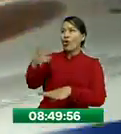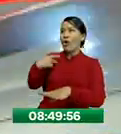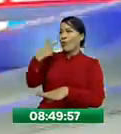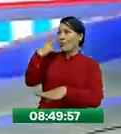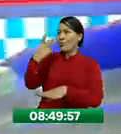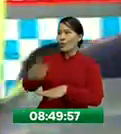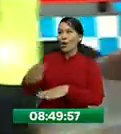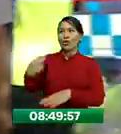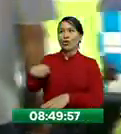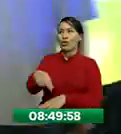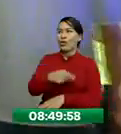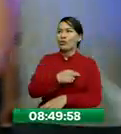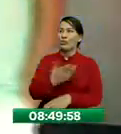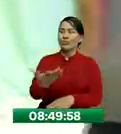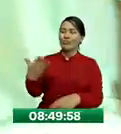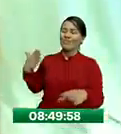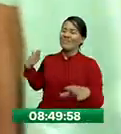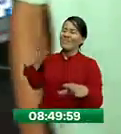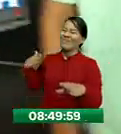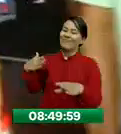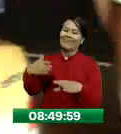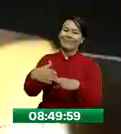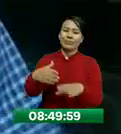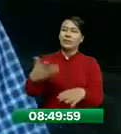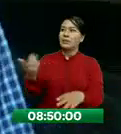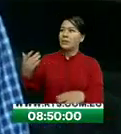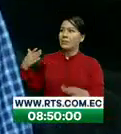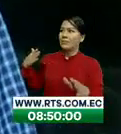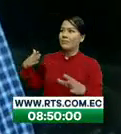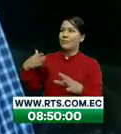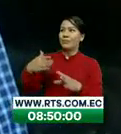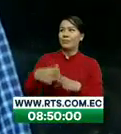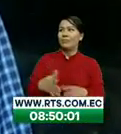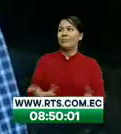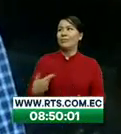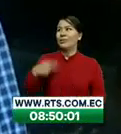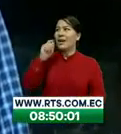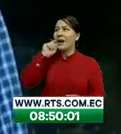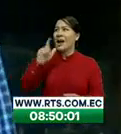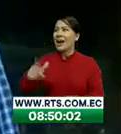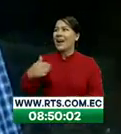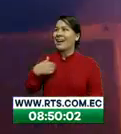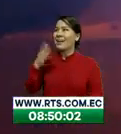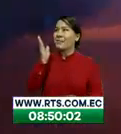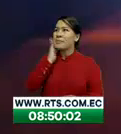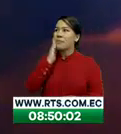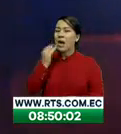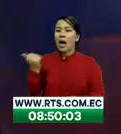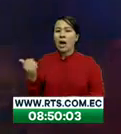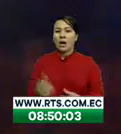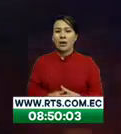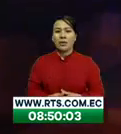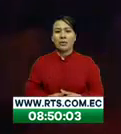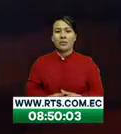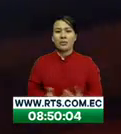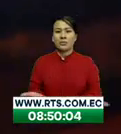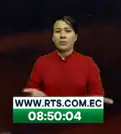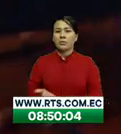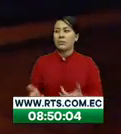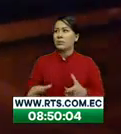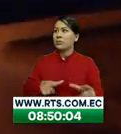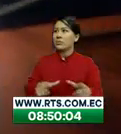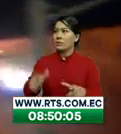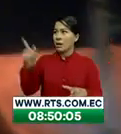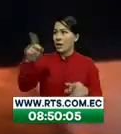vio a nosotros. Entonces se fue largo ese carro y yo grité, mamá. El percance se produjo en el puente